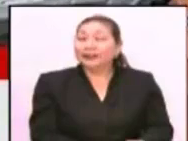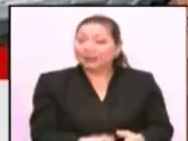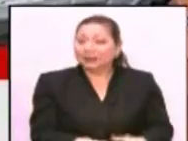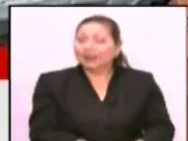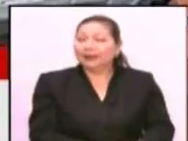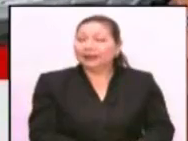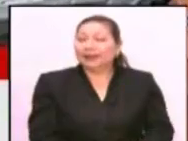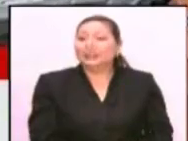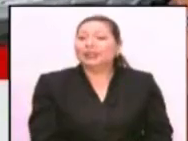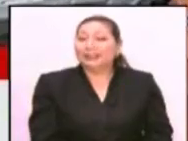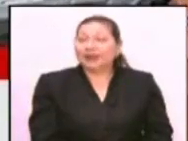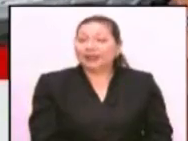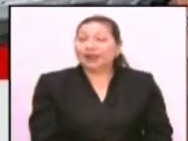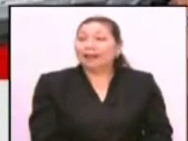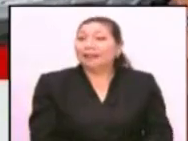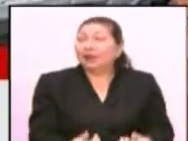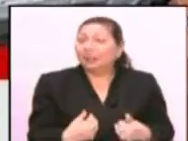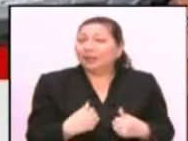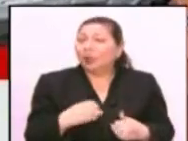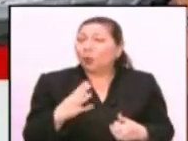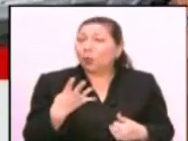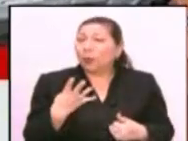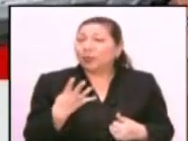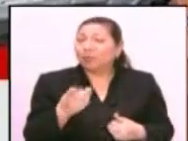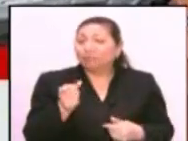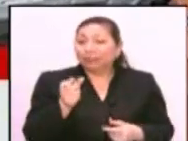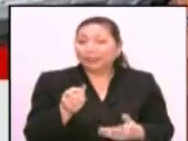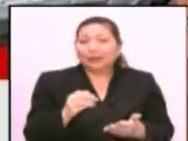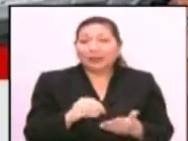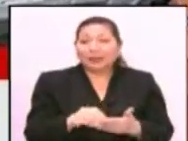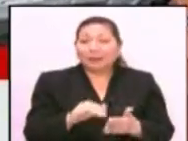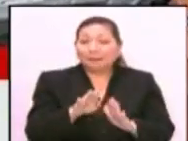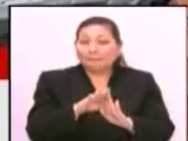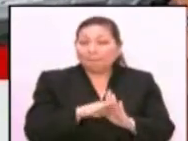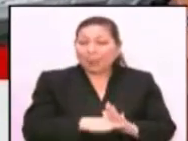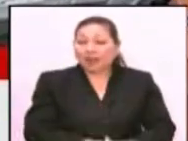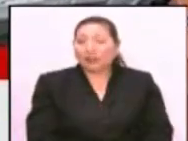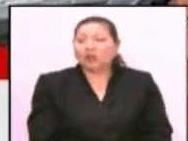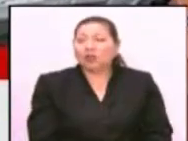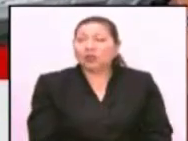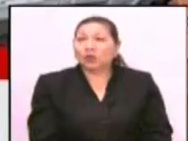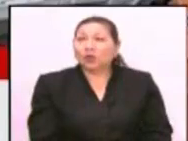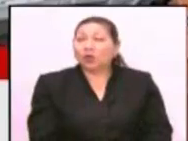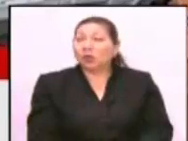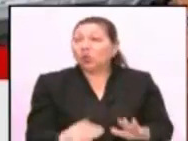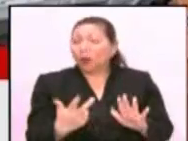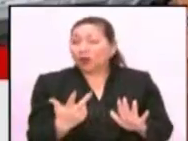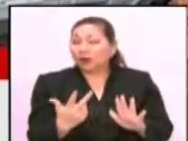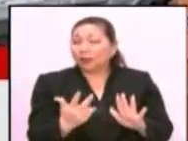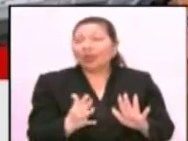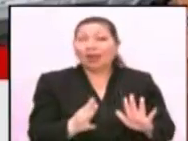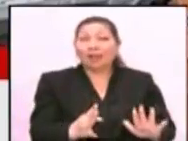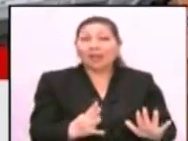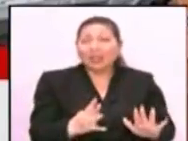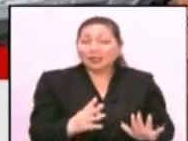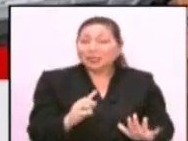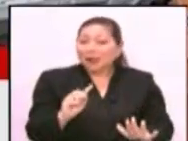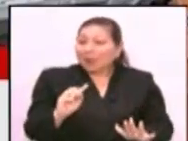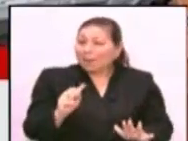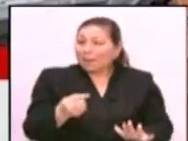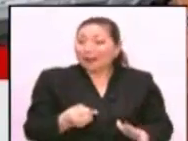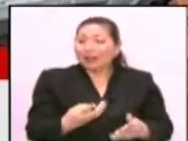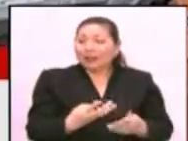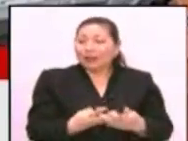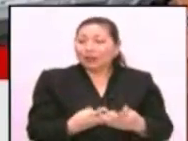importante. Mire, tenemos más de 4.000 internos que tienen penas menores entre 8 a 10 años, 19.000 internos